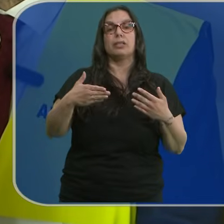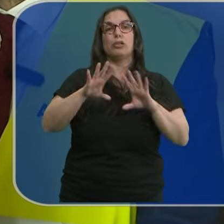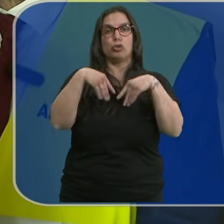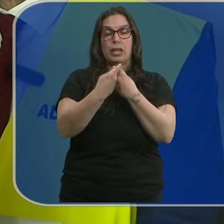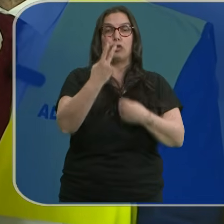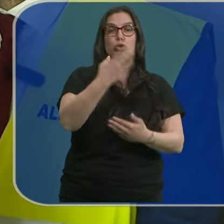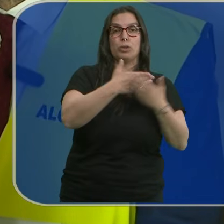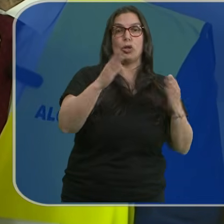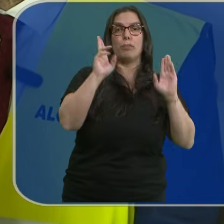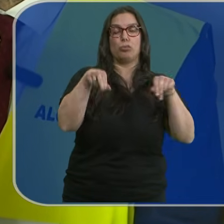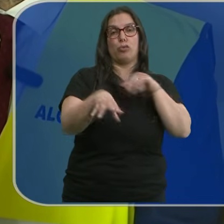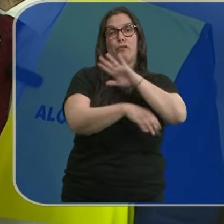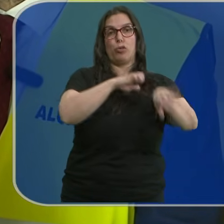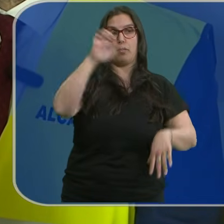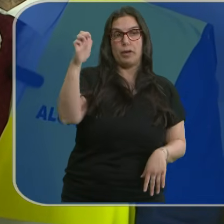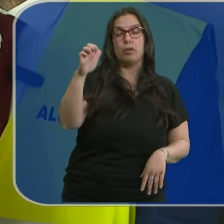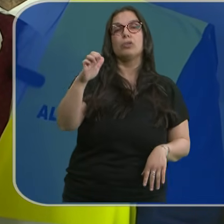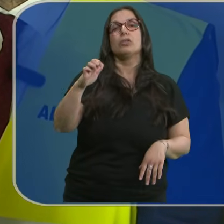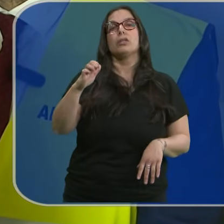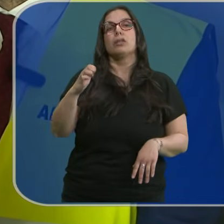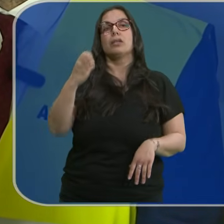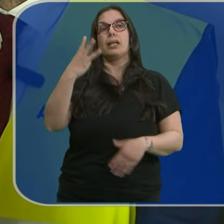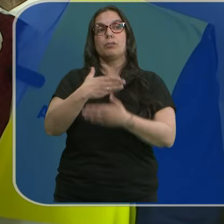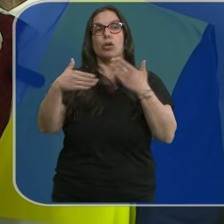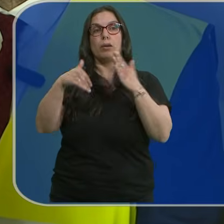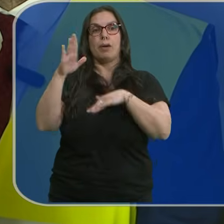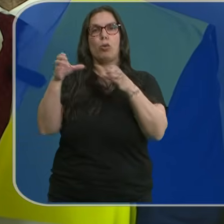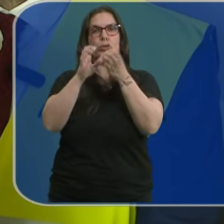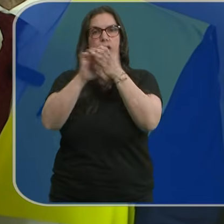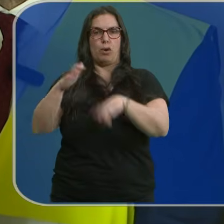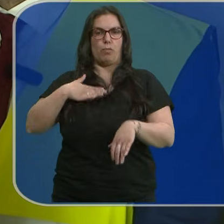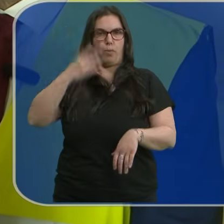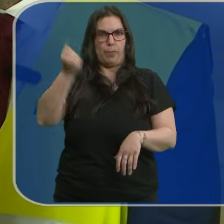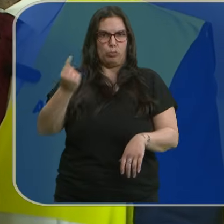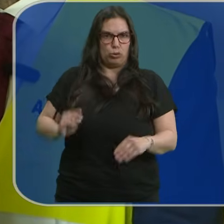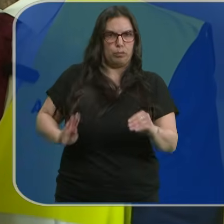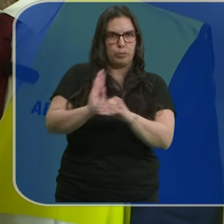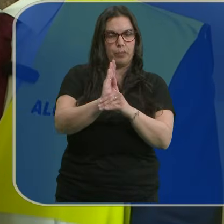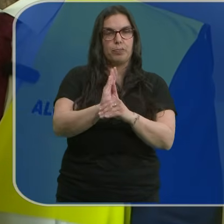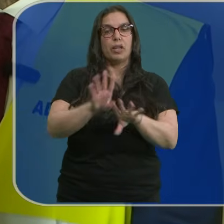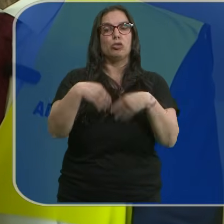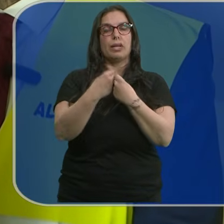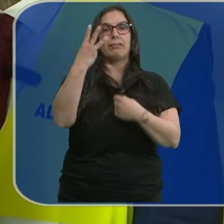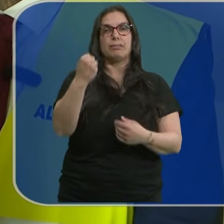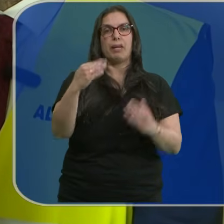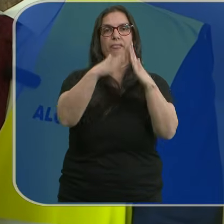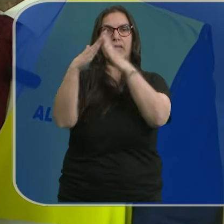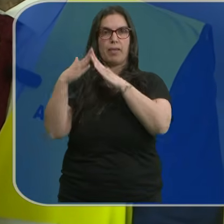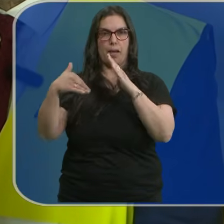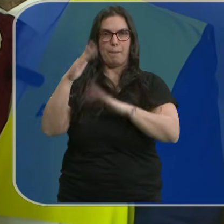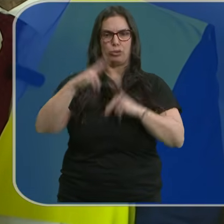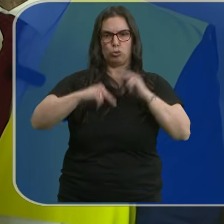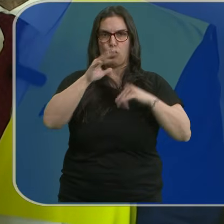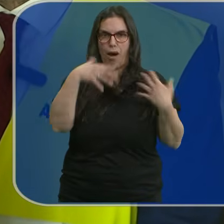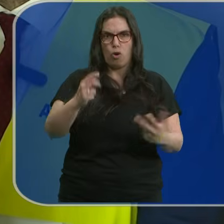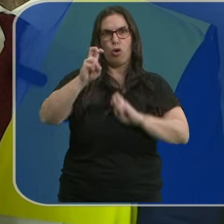son fondos europeos y los otros 3 millones y pico, pues fondos que la Junta pone de su propio presupuesto. Estamos con más de 3.000 viviendas en